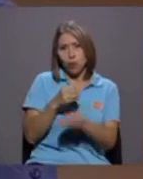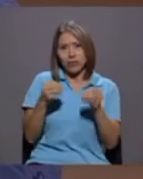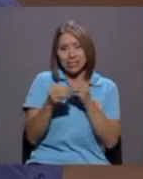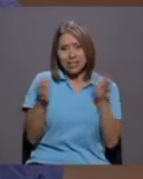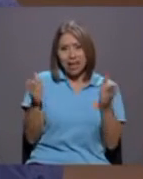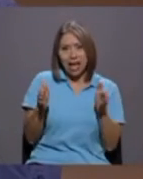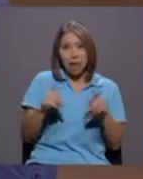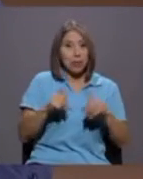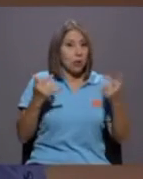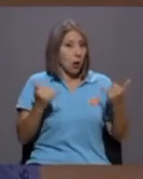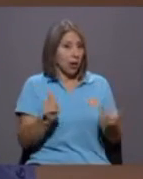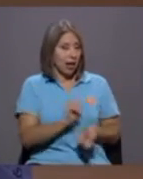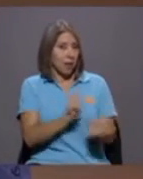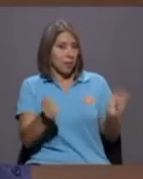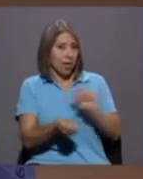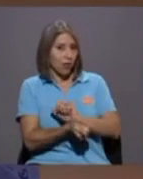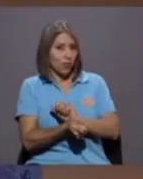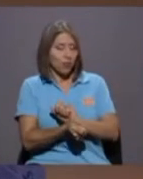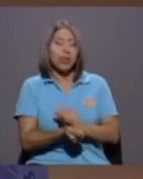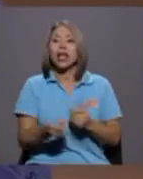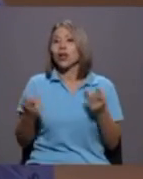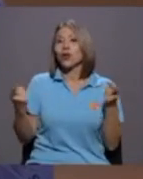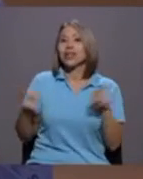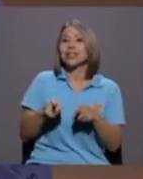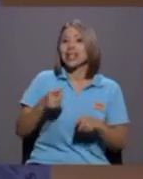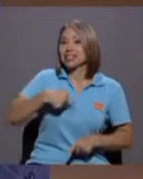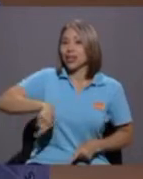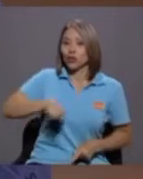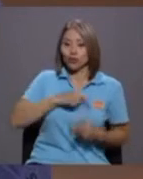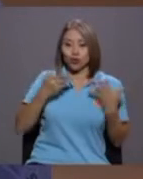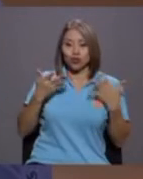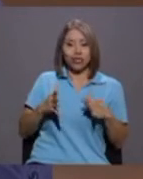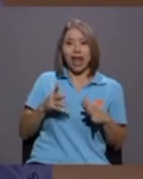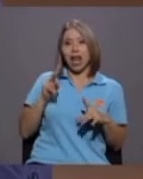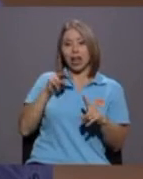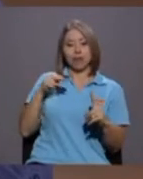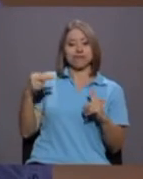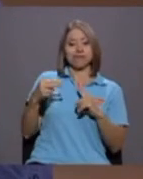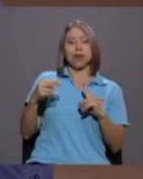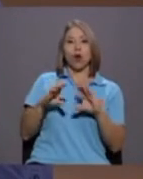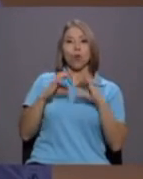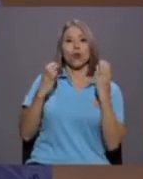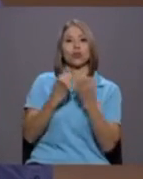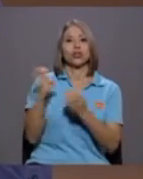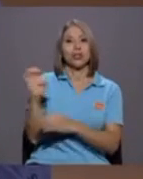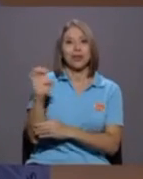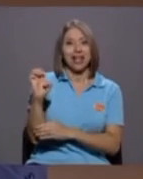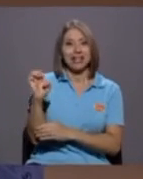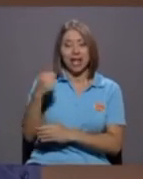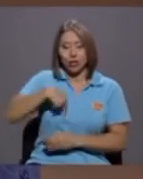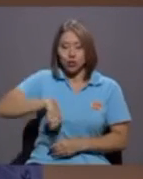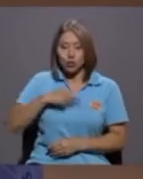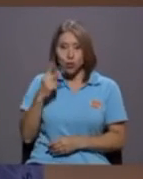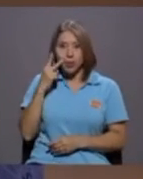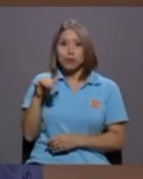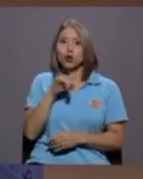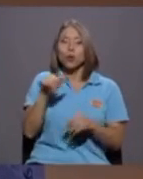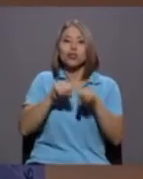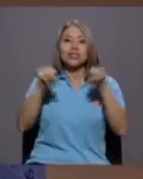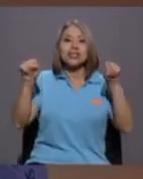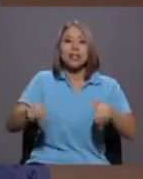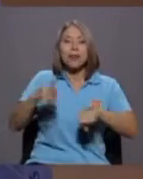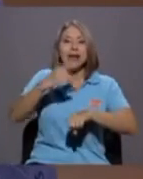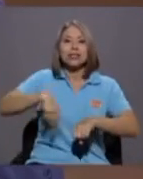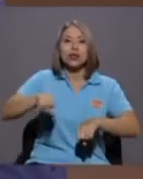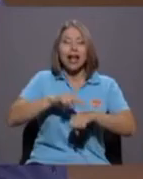No, lo que sucede es que ya nosotros no nos observamos como comisión de emergencia, nos observamos como Sistema Nacional de Gestión de Riesgo,